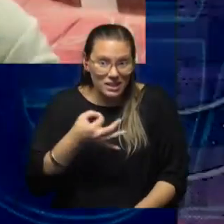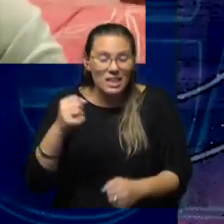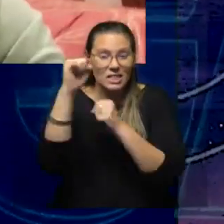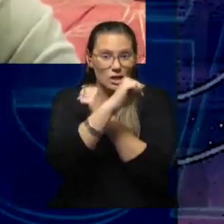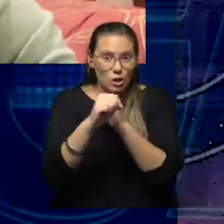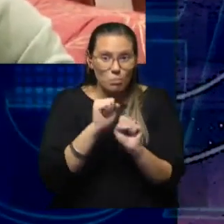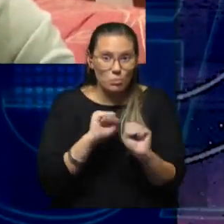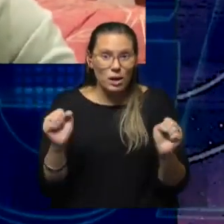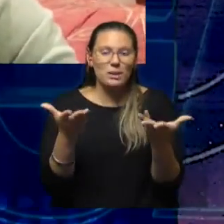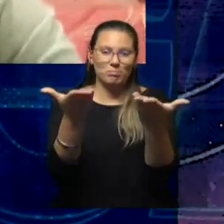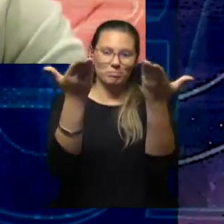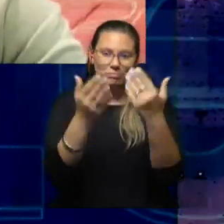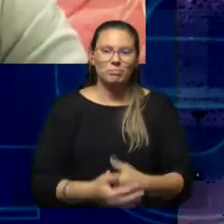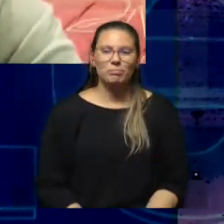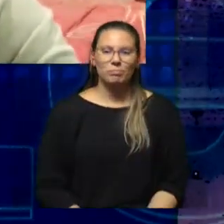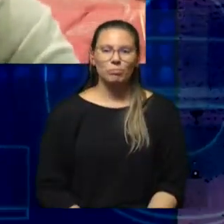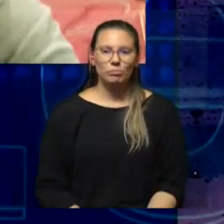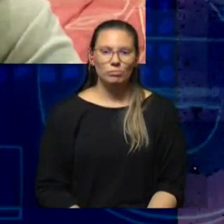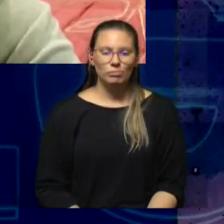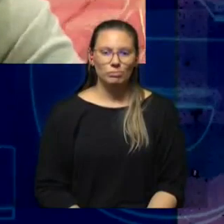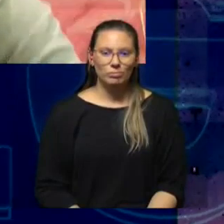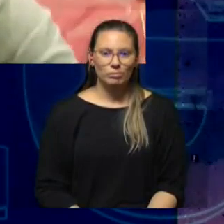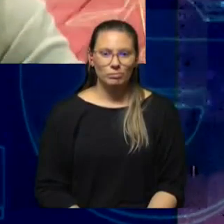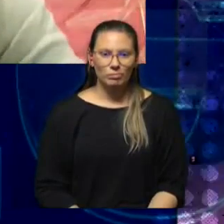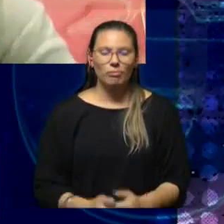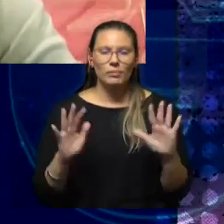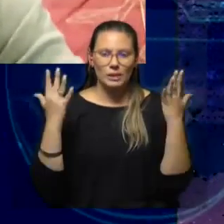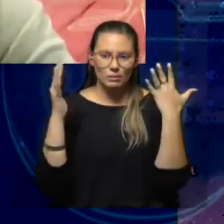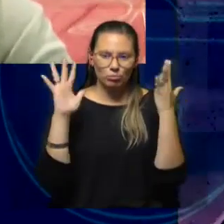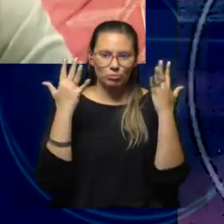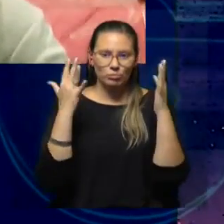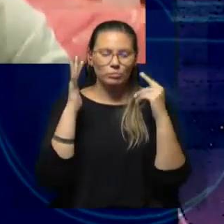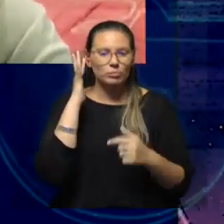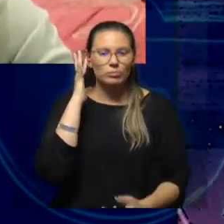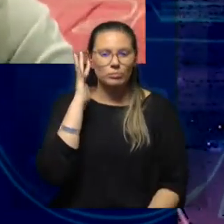tecnología. Mírate ahí, qué belleza. ¡Un aplauso!